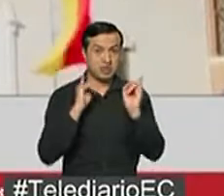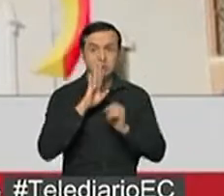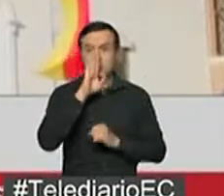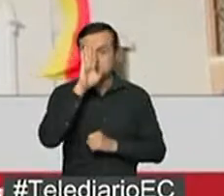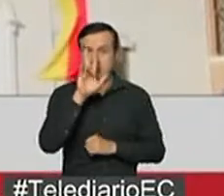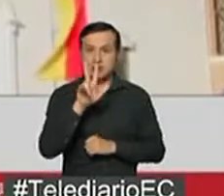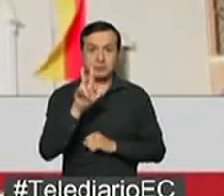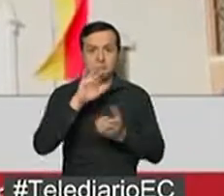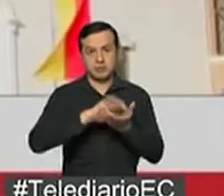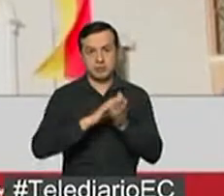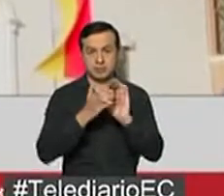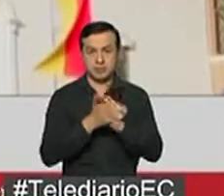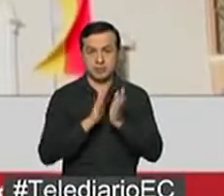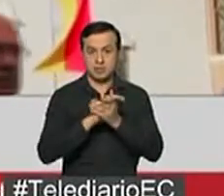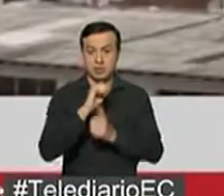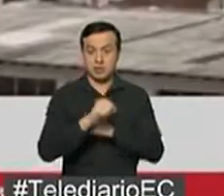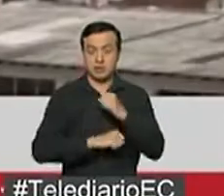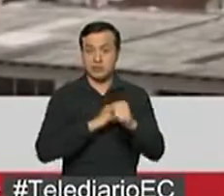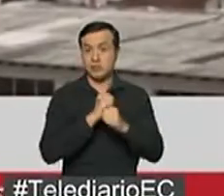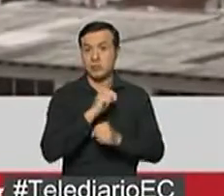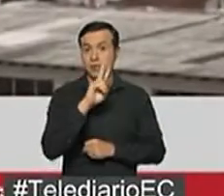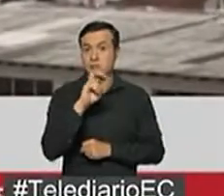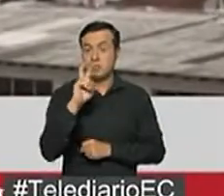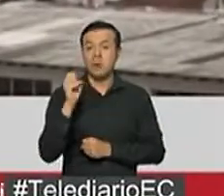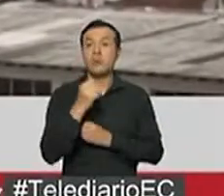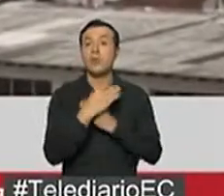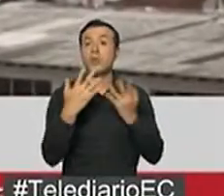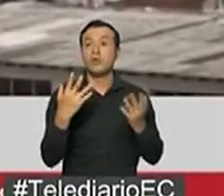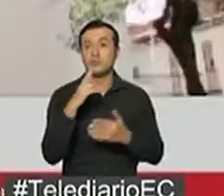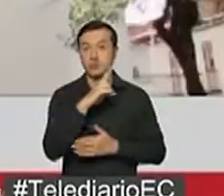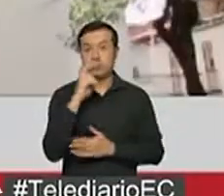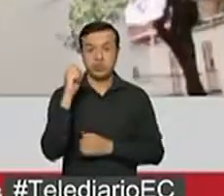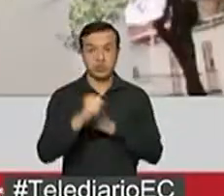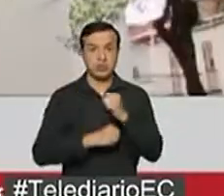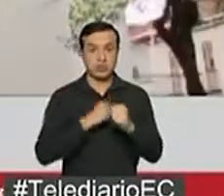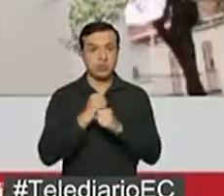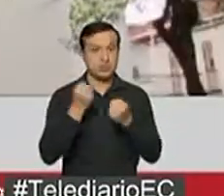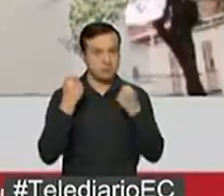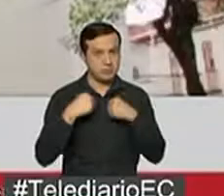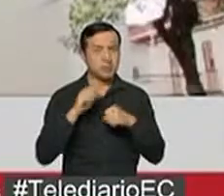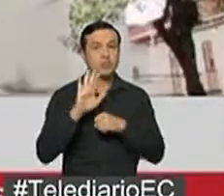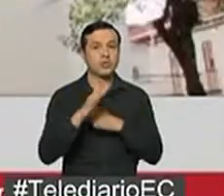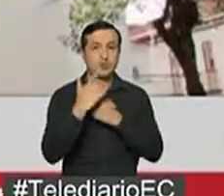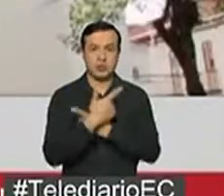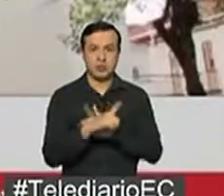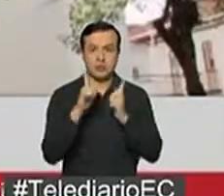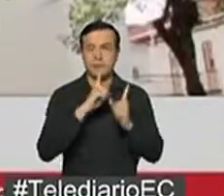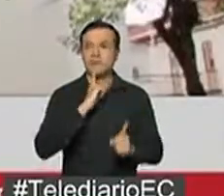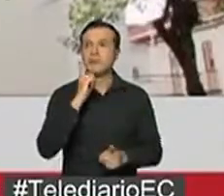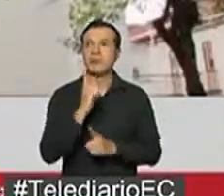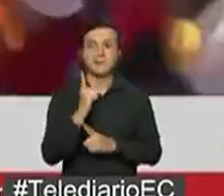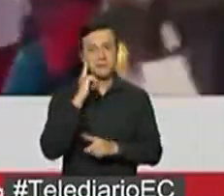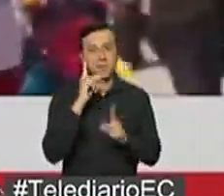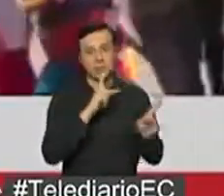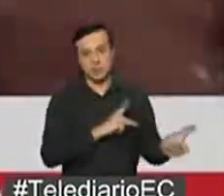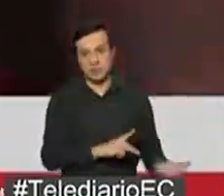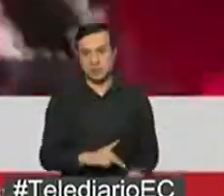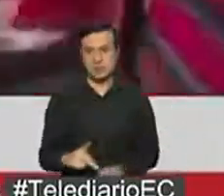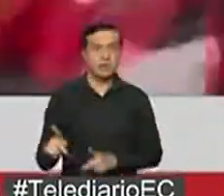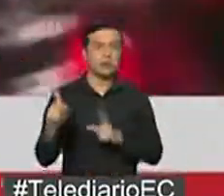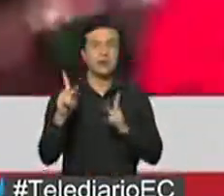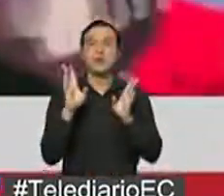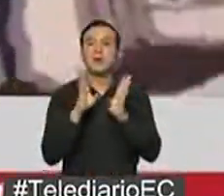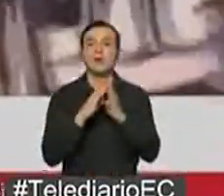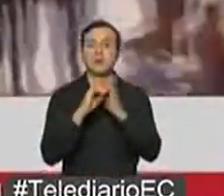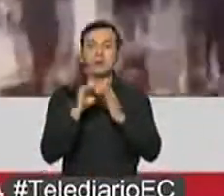3 de noviembre y este 2020 se cumplen 200 años de su gesta libertaria por lo que han planificado igual número de